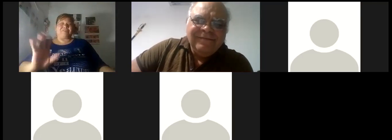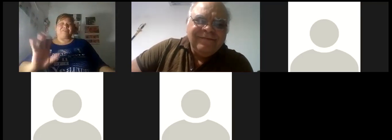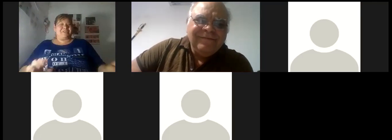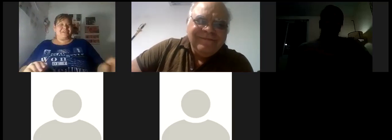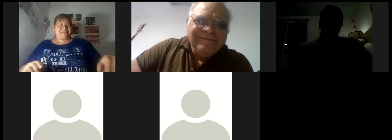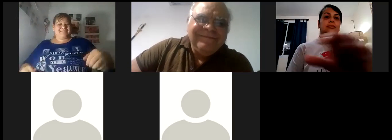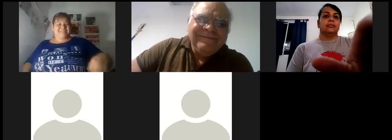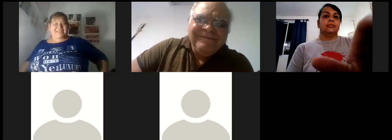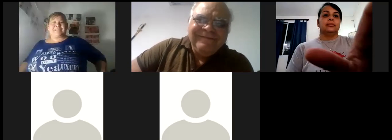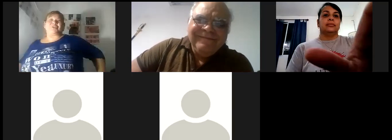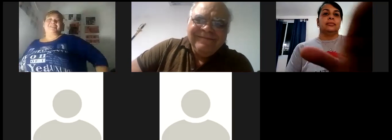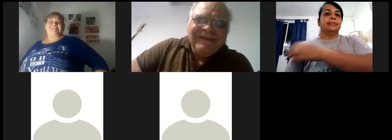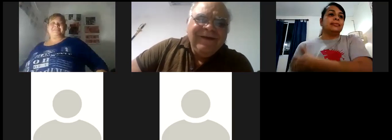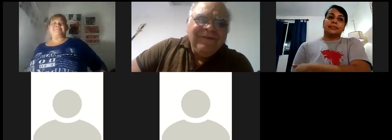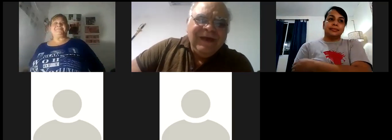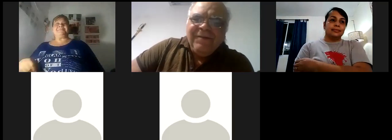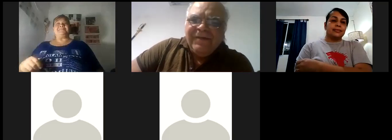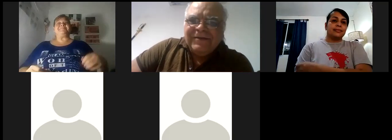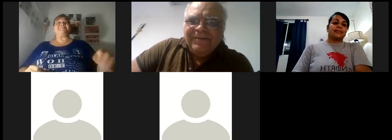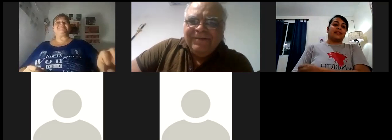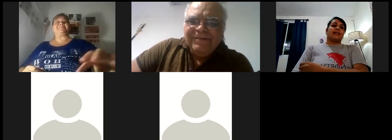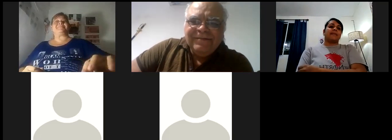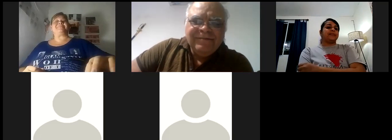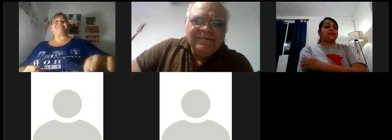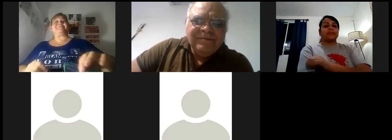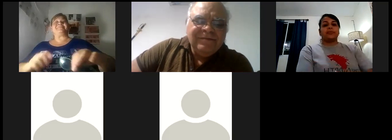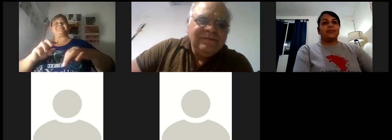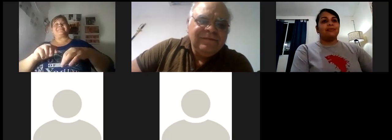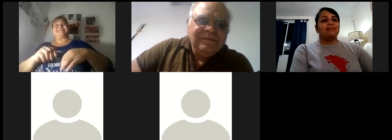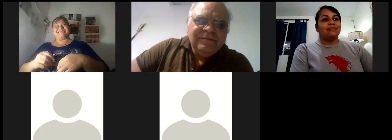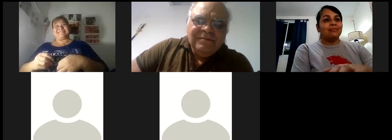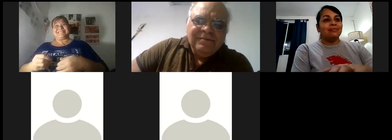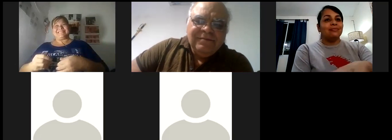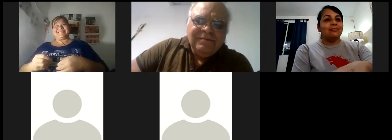Acá, profe. Acá estoy. Bien, perfecto.